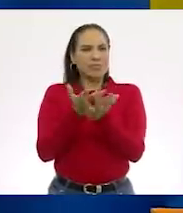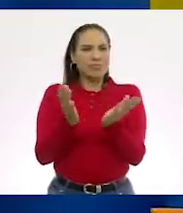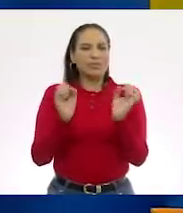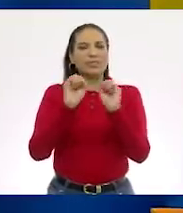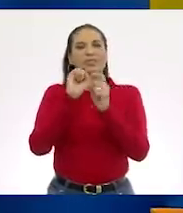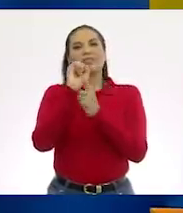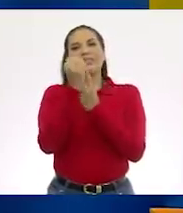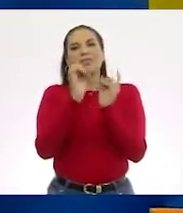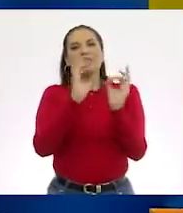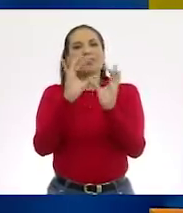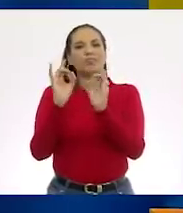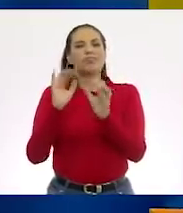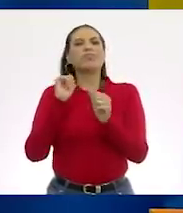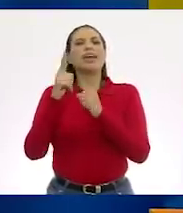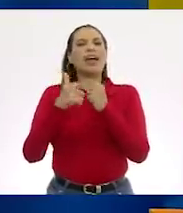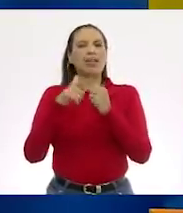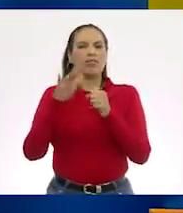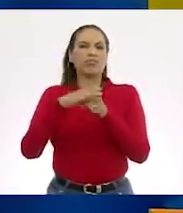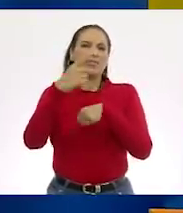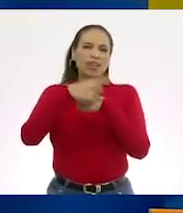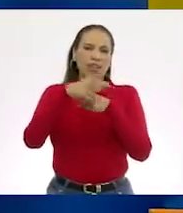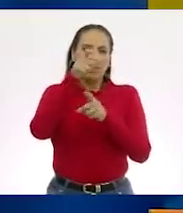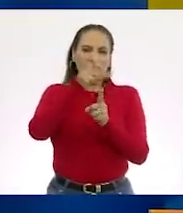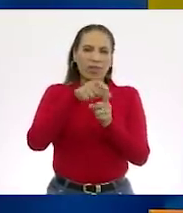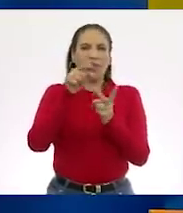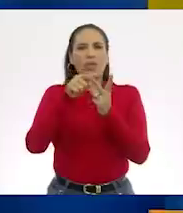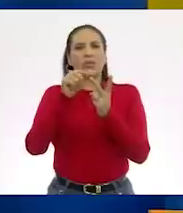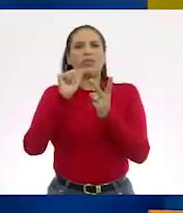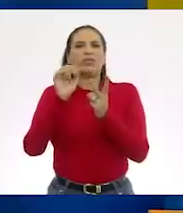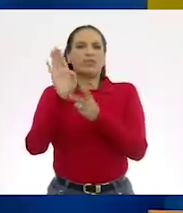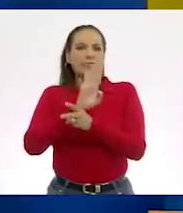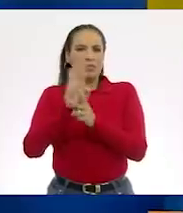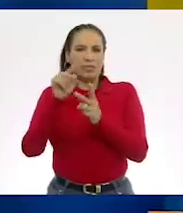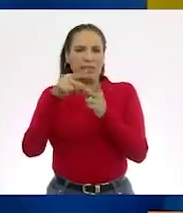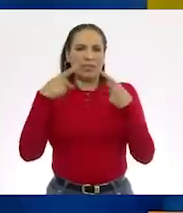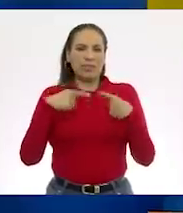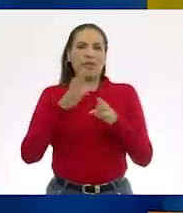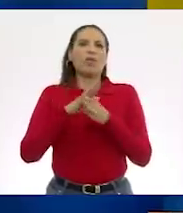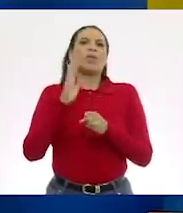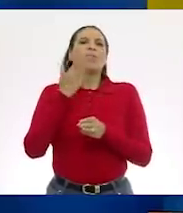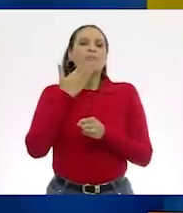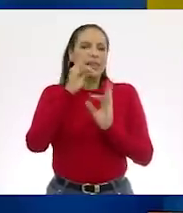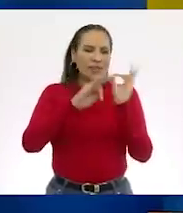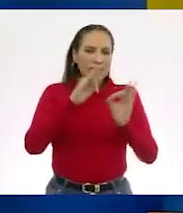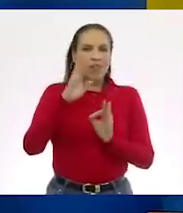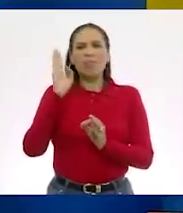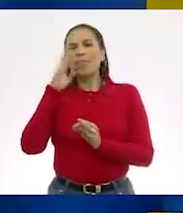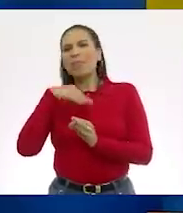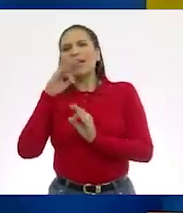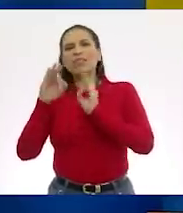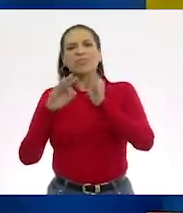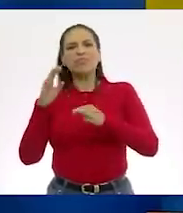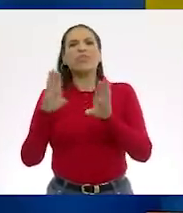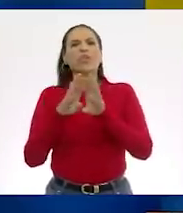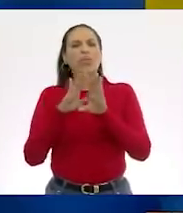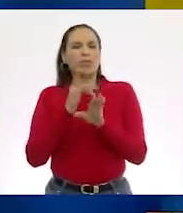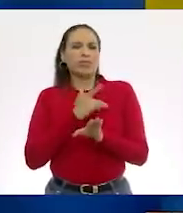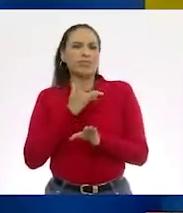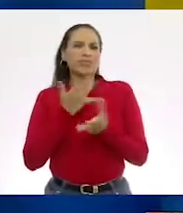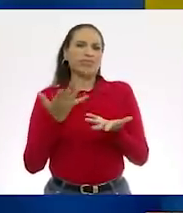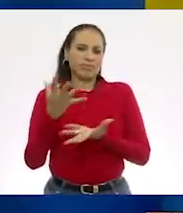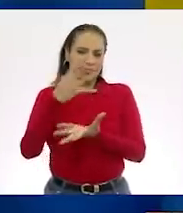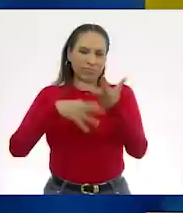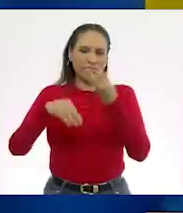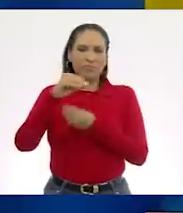o se afecta el bienestar de alguien. Aprendimos a diferenciar el buen trato de un maltrato y cómo nos puede hacer sentir